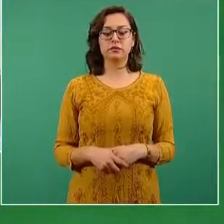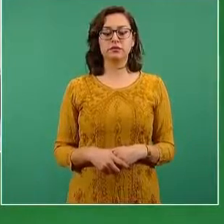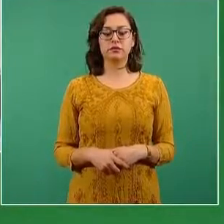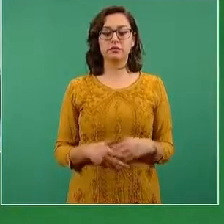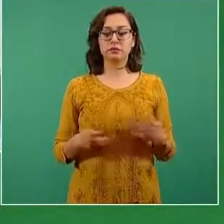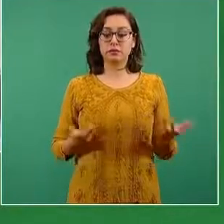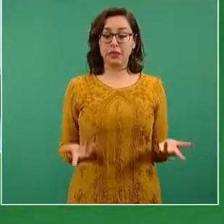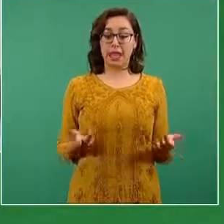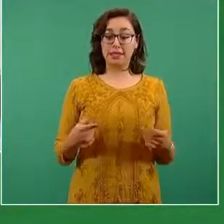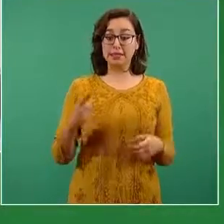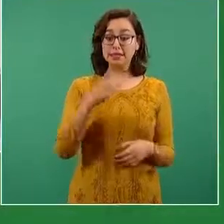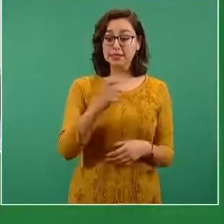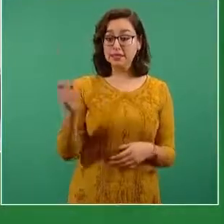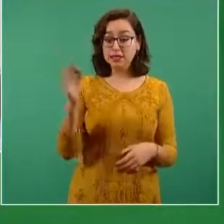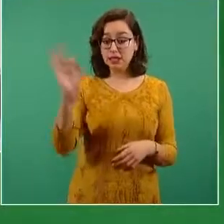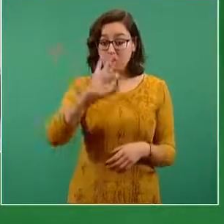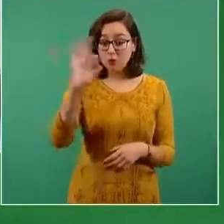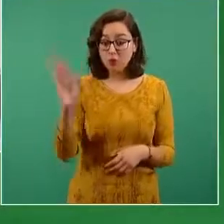100%, porque